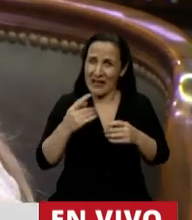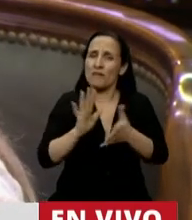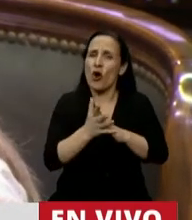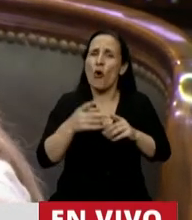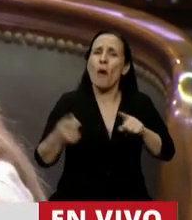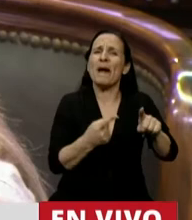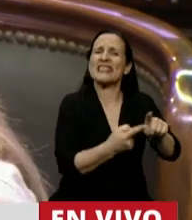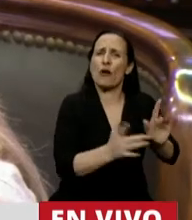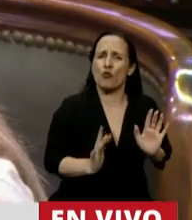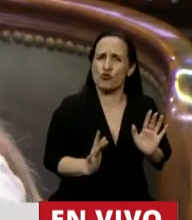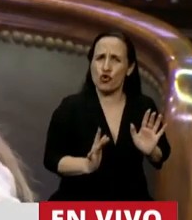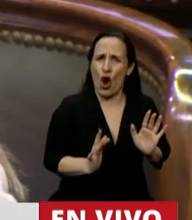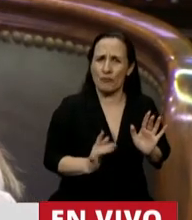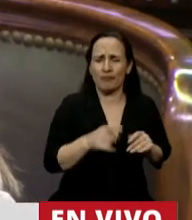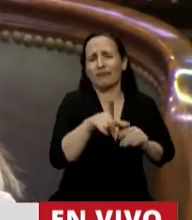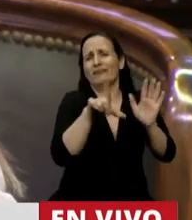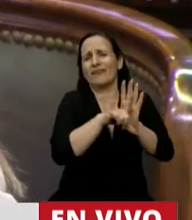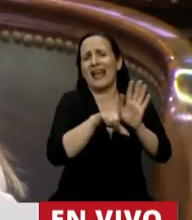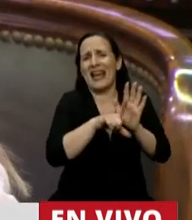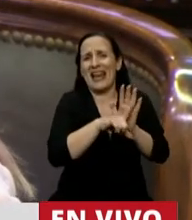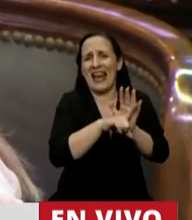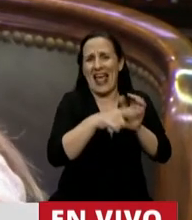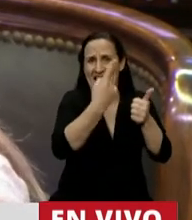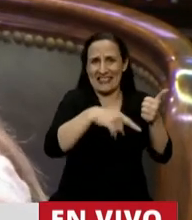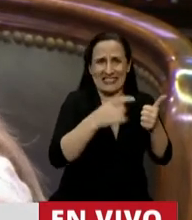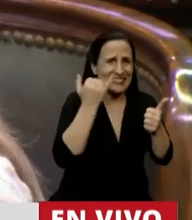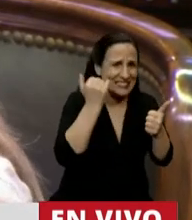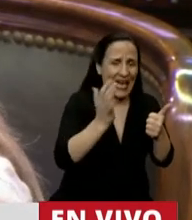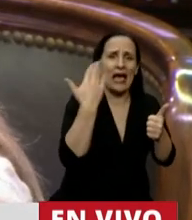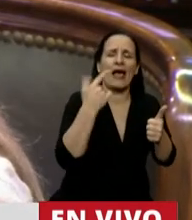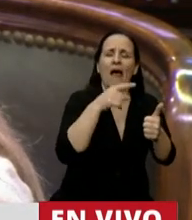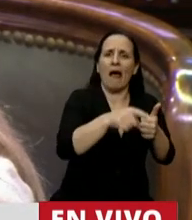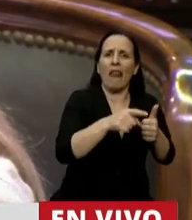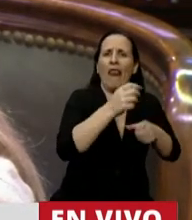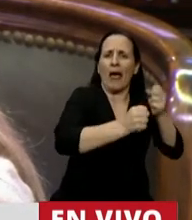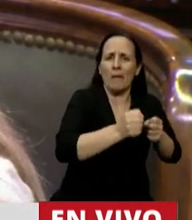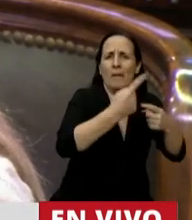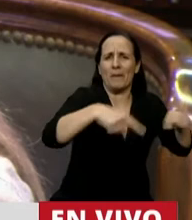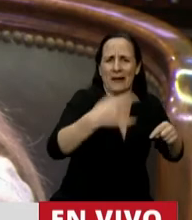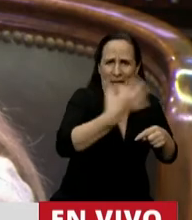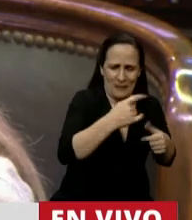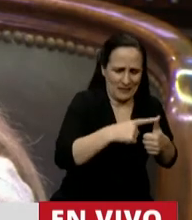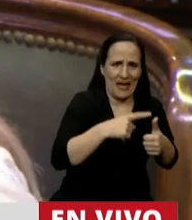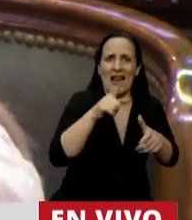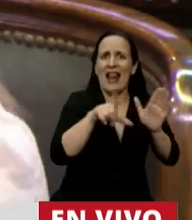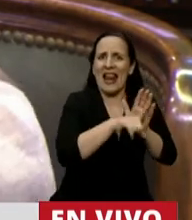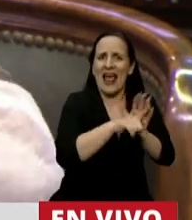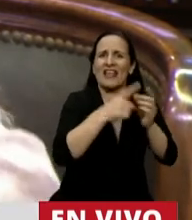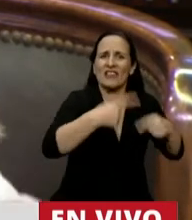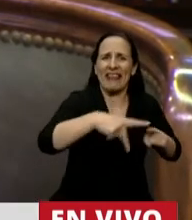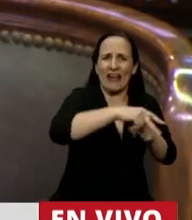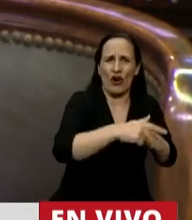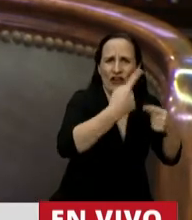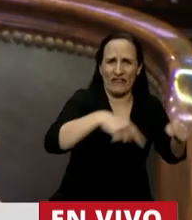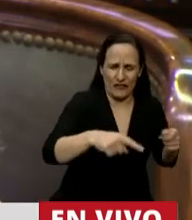ley de economía del conocimiento, la persecución a los unicornios, la virtual expulsión de Garperín y otros empresarios exitosos